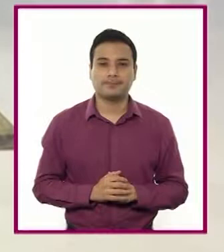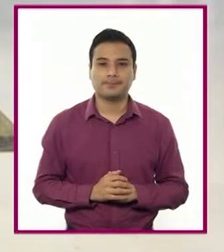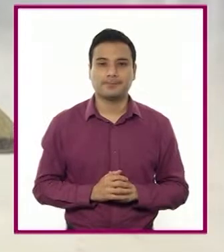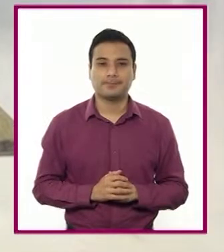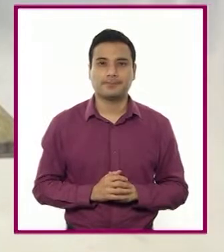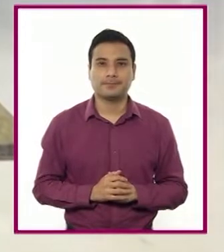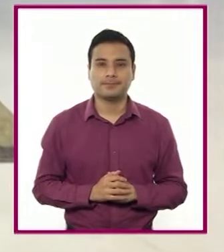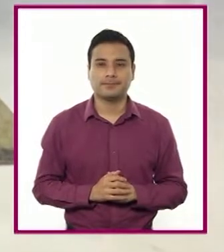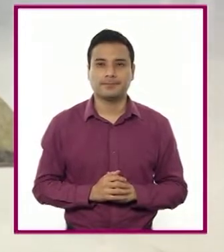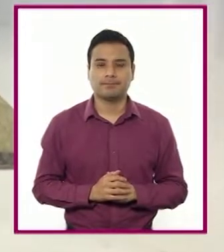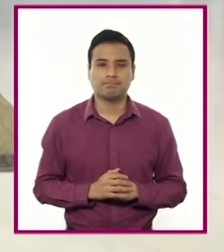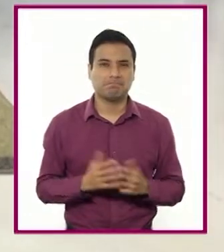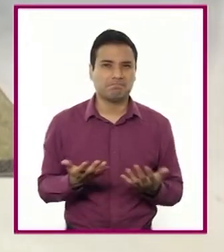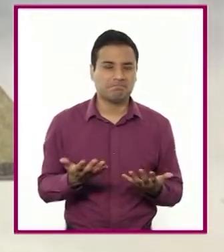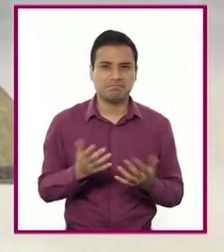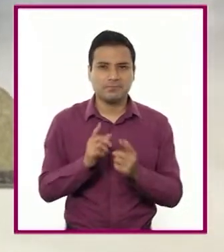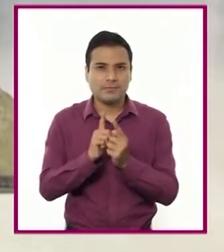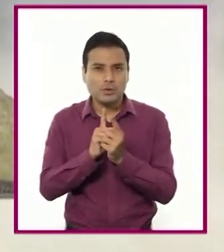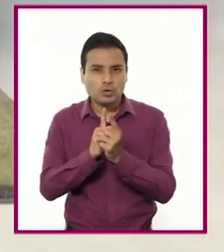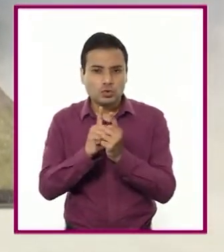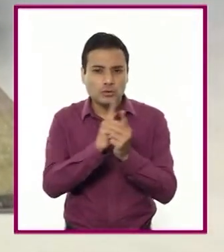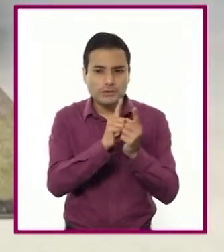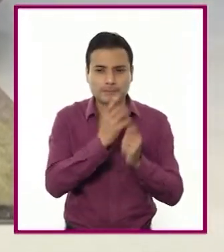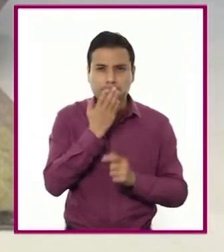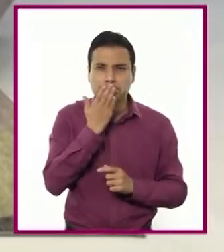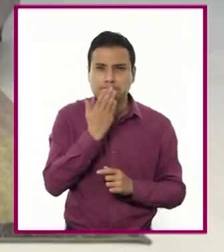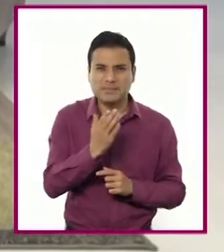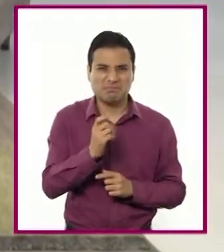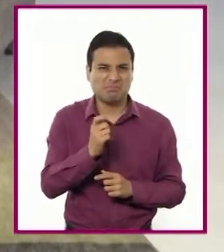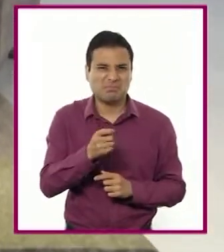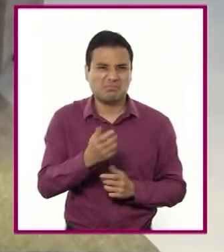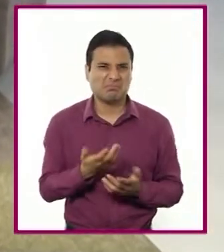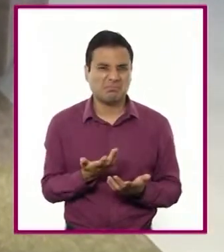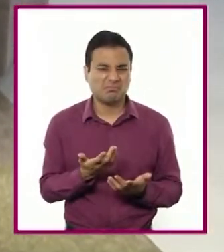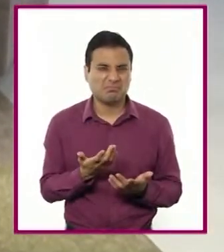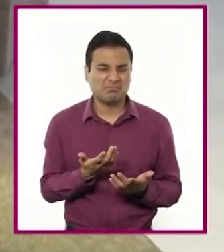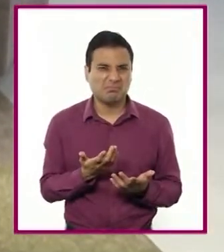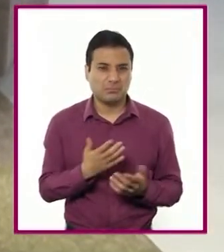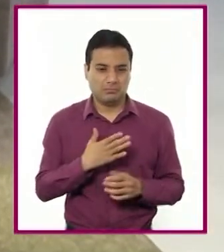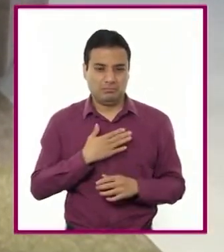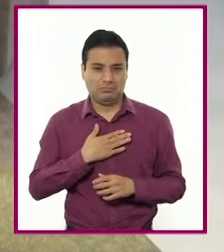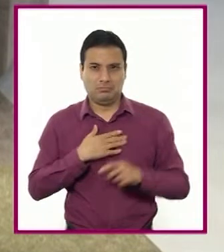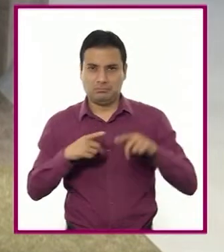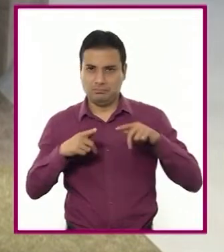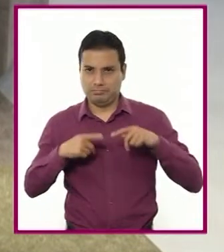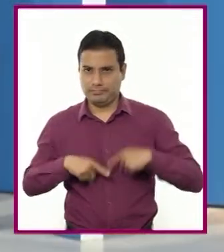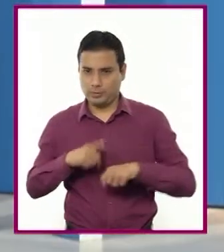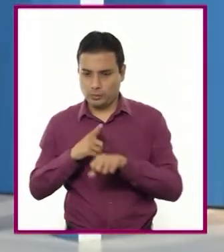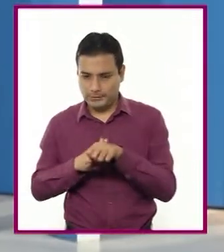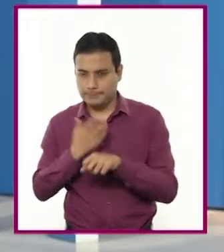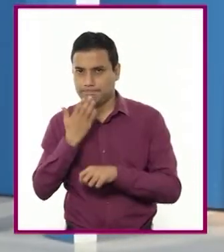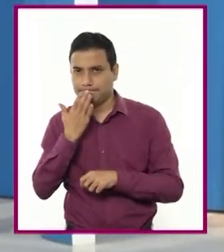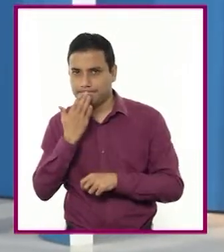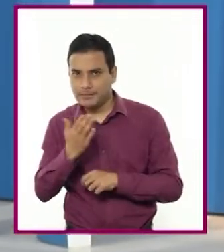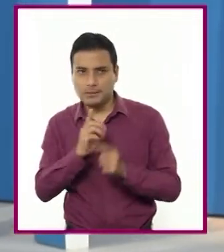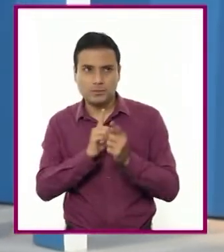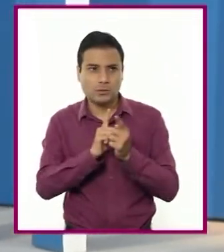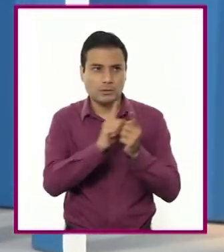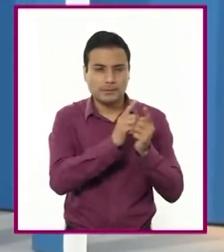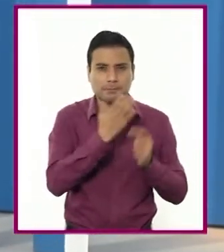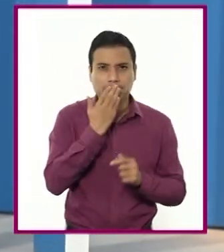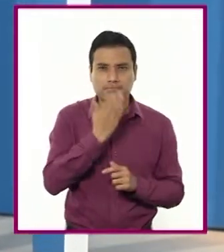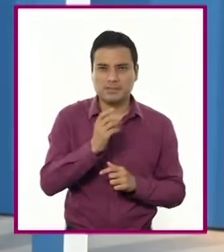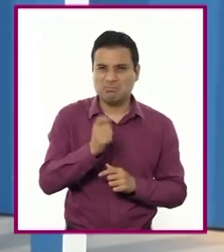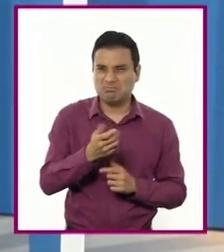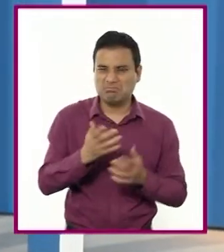¿Qué nos puede decir sobre el bienestar social? ¿Cómo se relacionan el bienestar personal y el social. Otro de